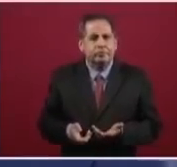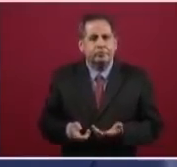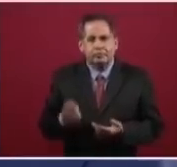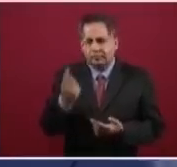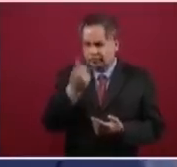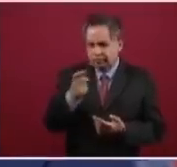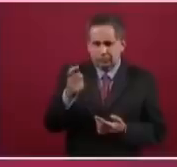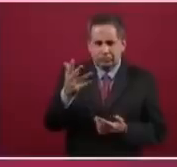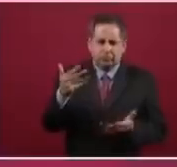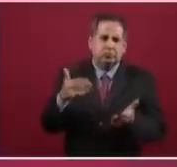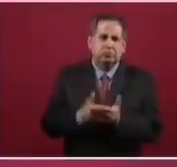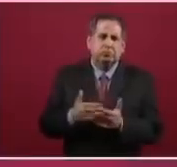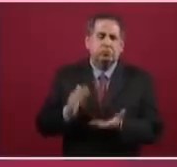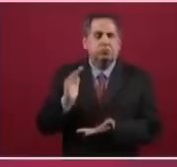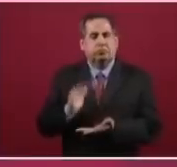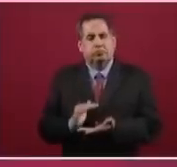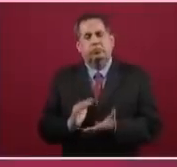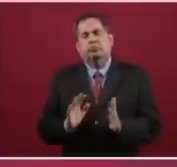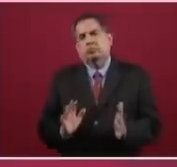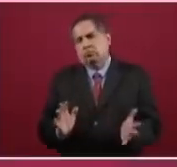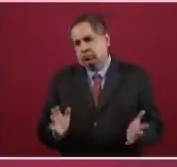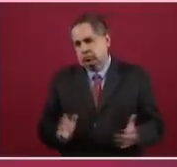150 m